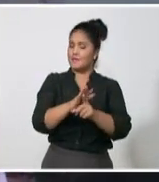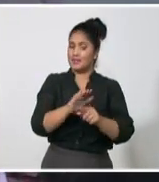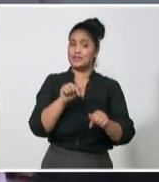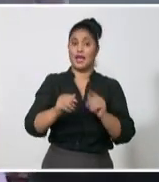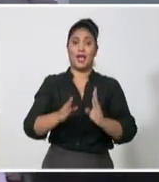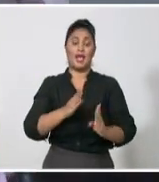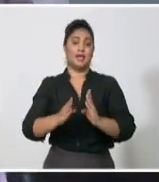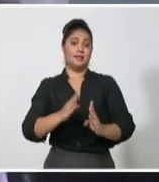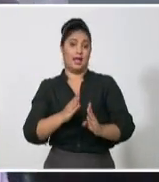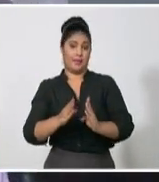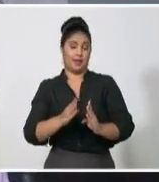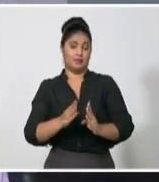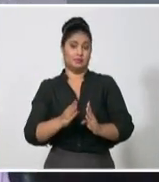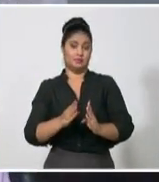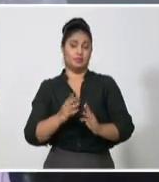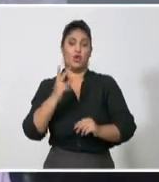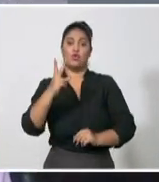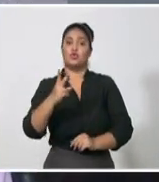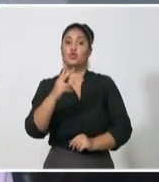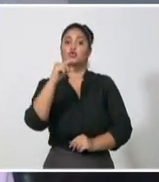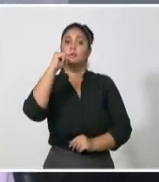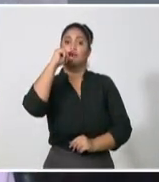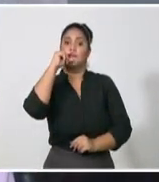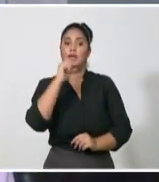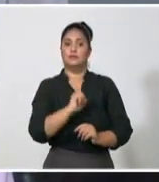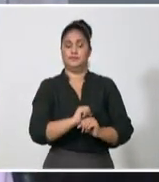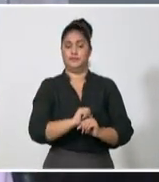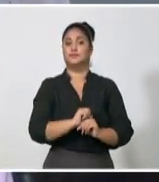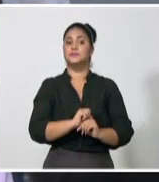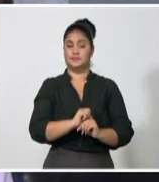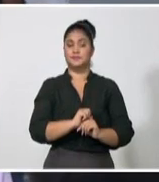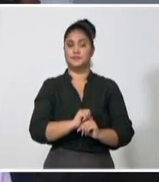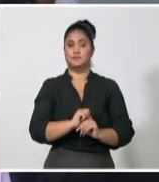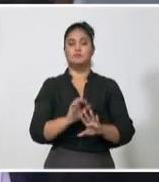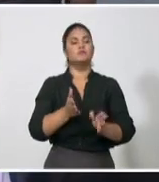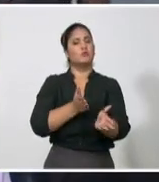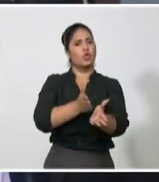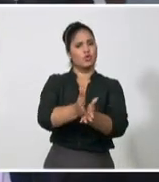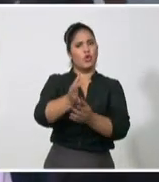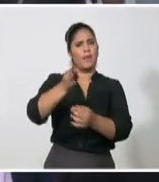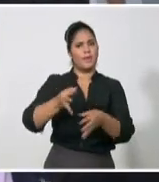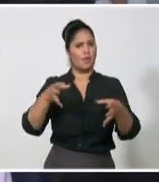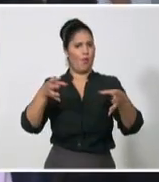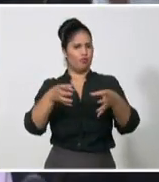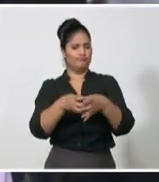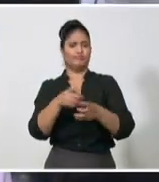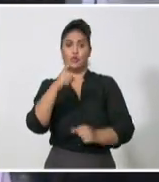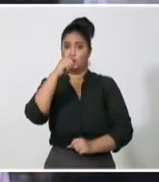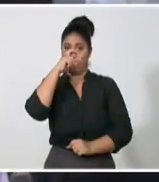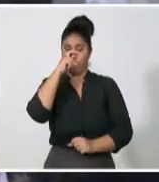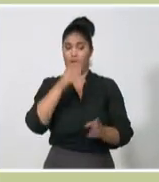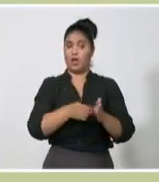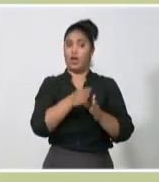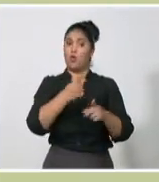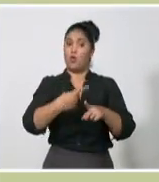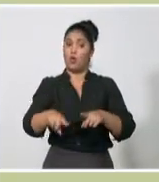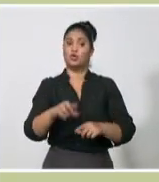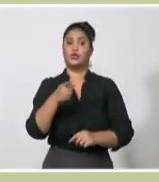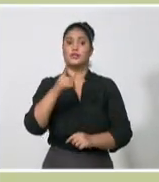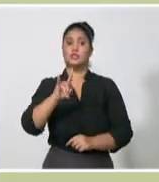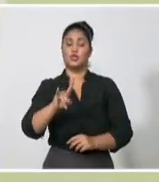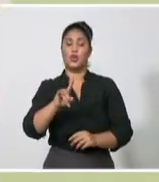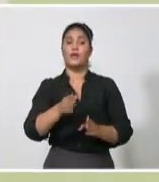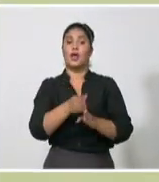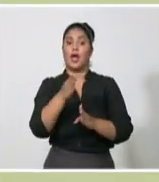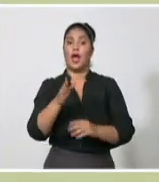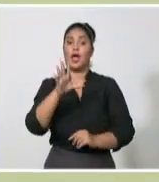etapa 2B, en el cual continuaremos con este grupo de edad y también en el grupo de 19 a 59 años. Soberana